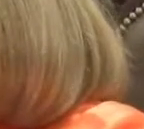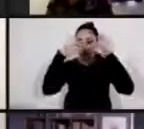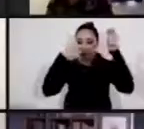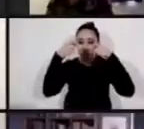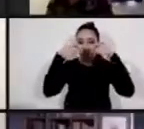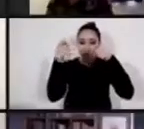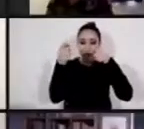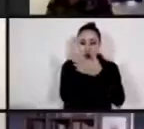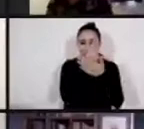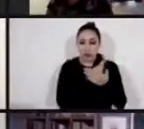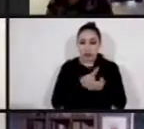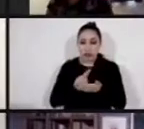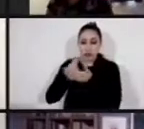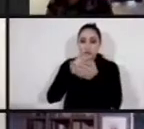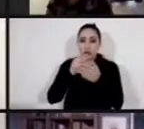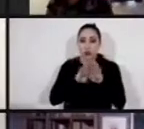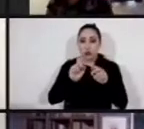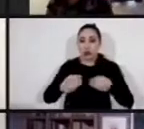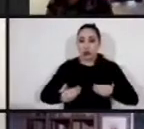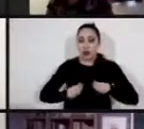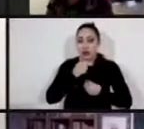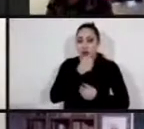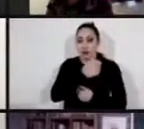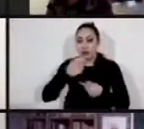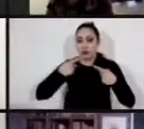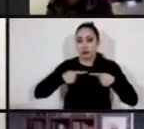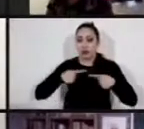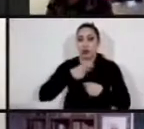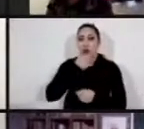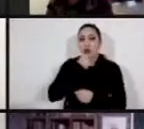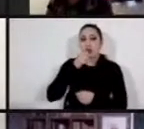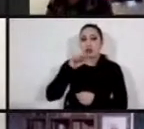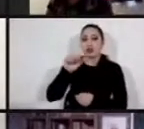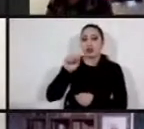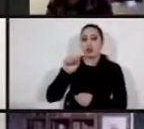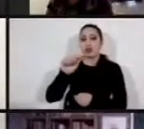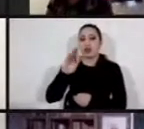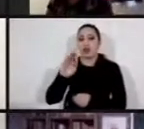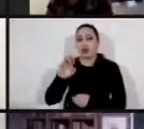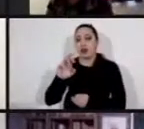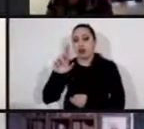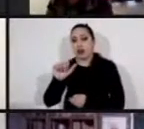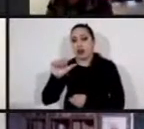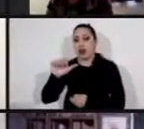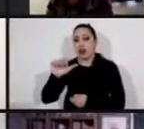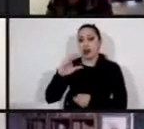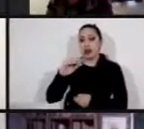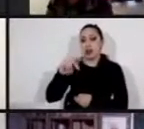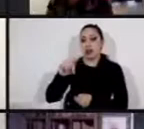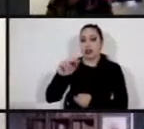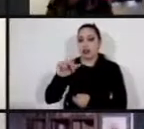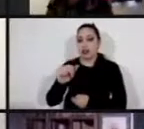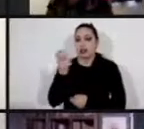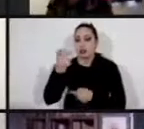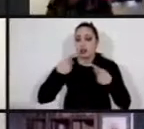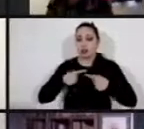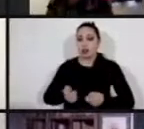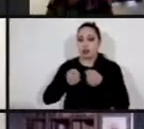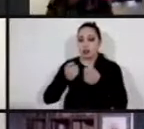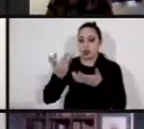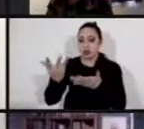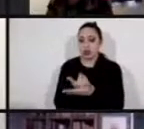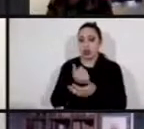sin idealizar la realidad, Rafael Alejandro Caboduro Alcántara, es nuestro galardonado. Y en su